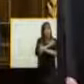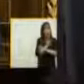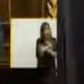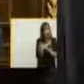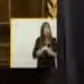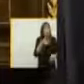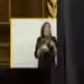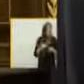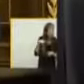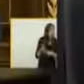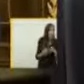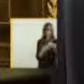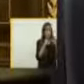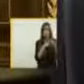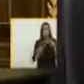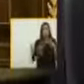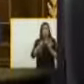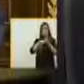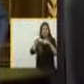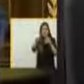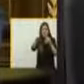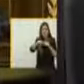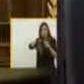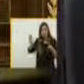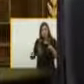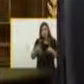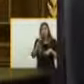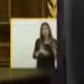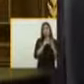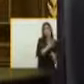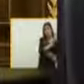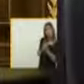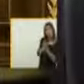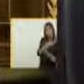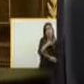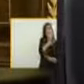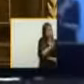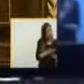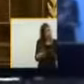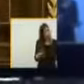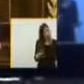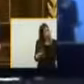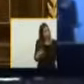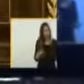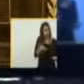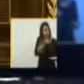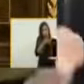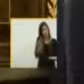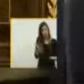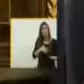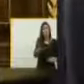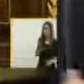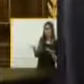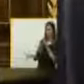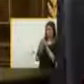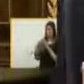la presentación ante los ciudadanos. Yo vengo aquí porque soy muy bueno y tal. Quiero salvar a España. Y quiero salvar a España. Y eso es una